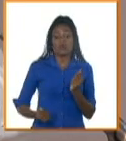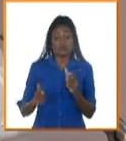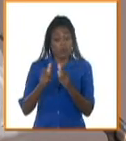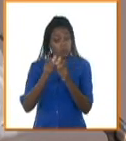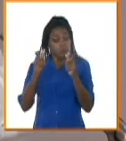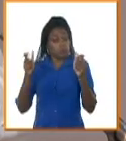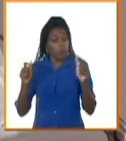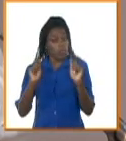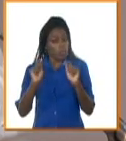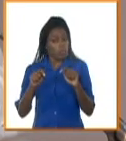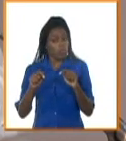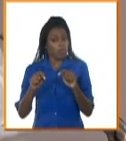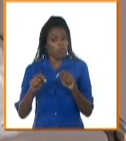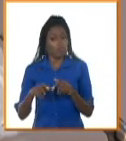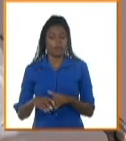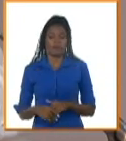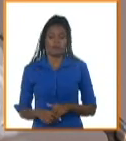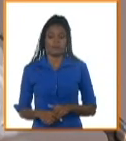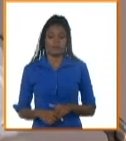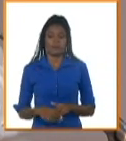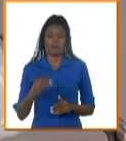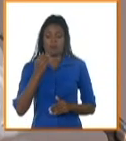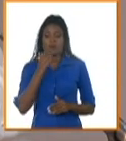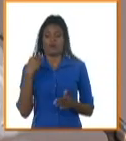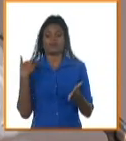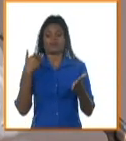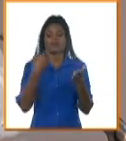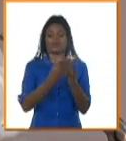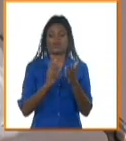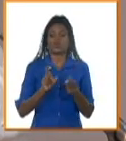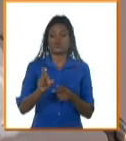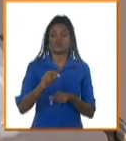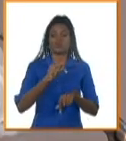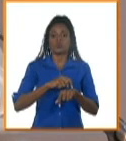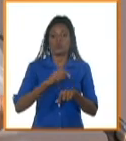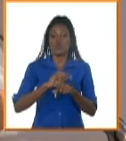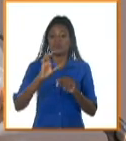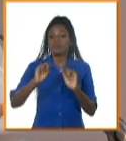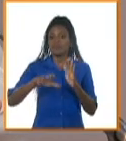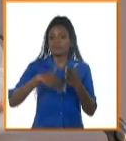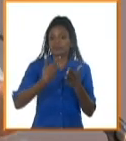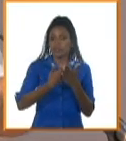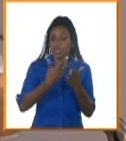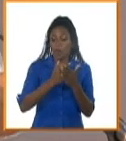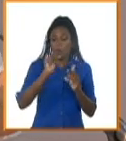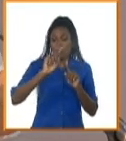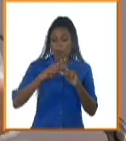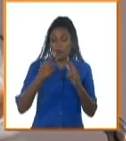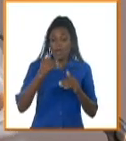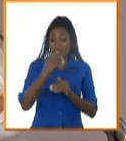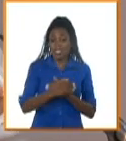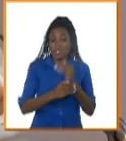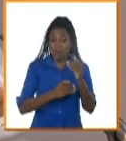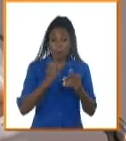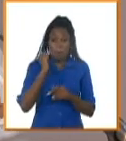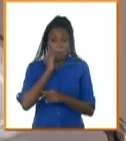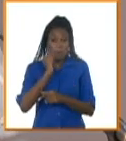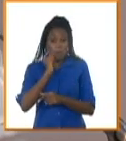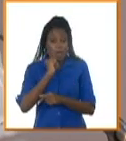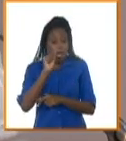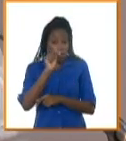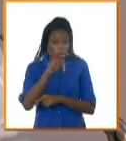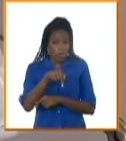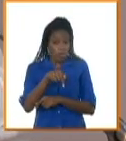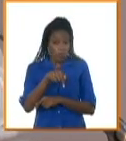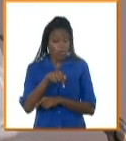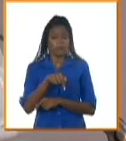en ese sentido para llegar hasta el último lugar que es la sucursal porque este proceso realmente donde se materializa Y dónde